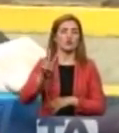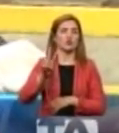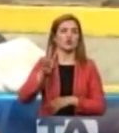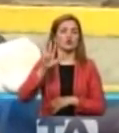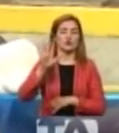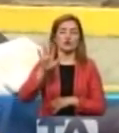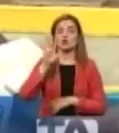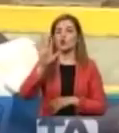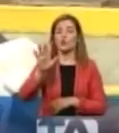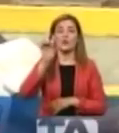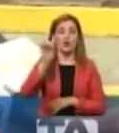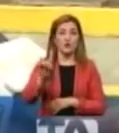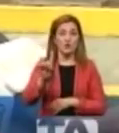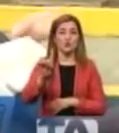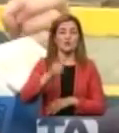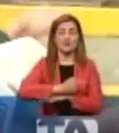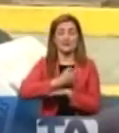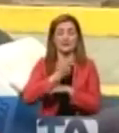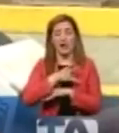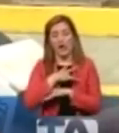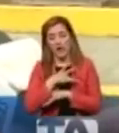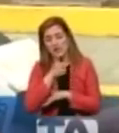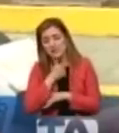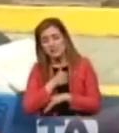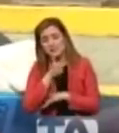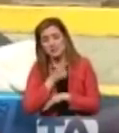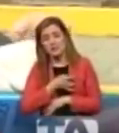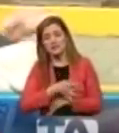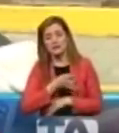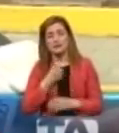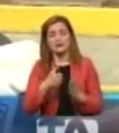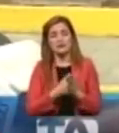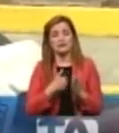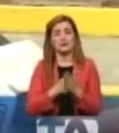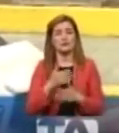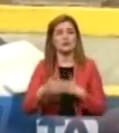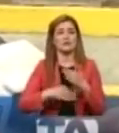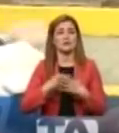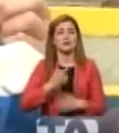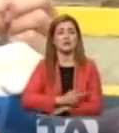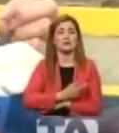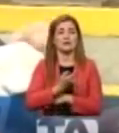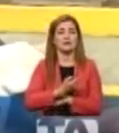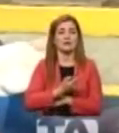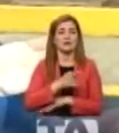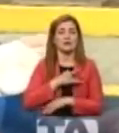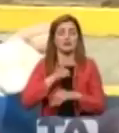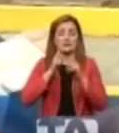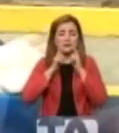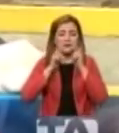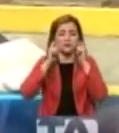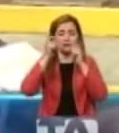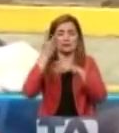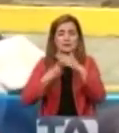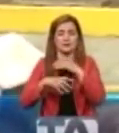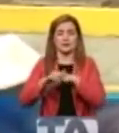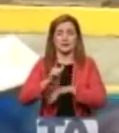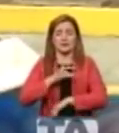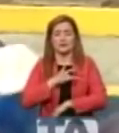2.251 días con esta incertidumbre, con este dolor, la lucha ha sido diaria, los gritos de mi